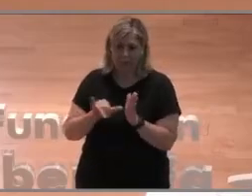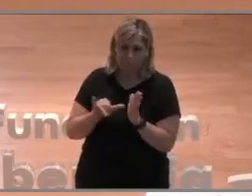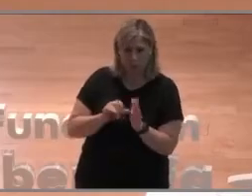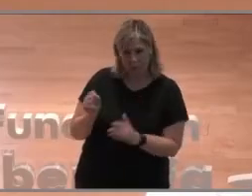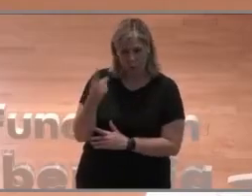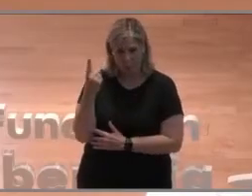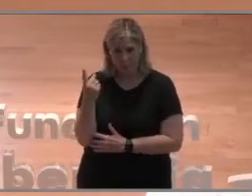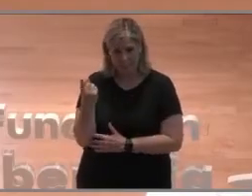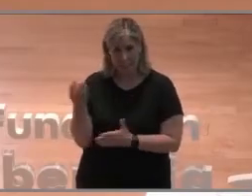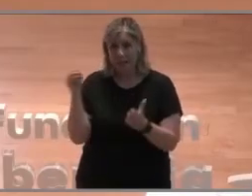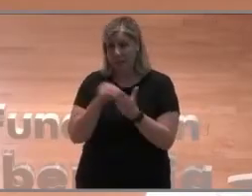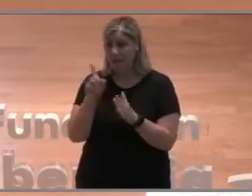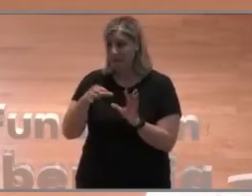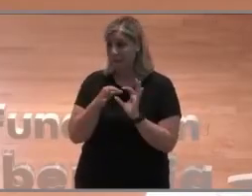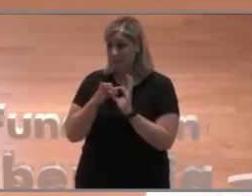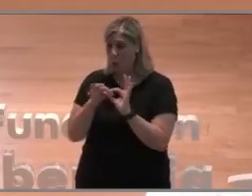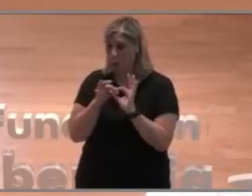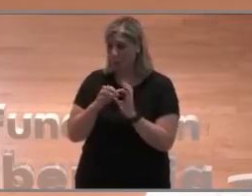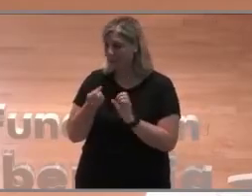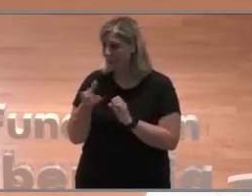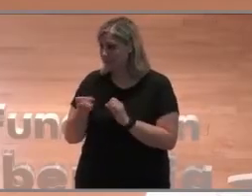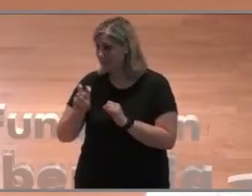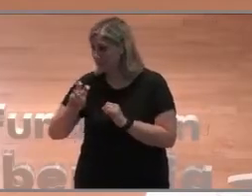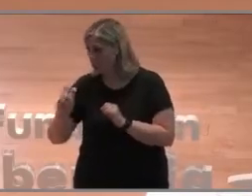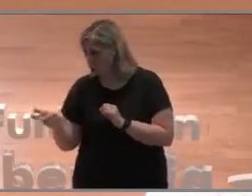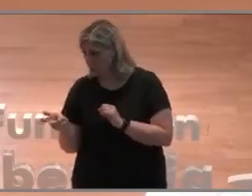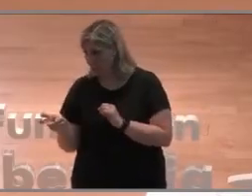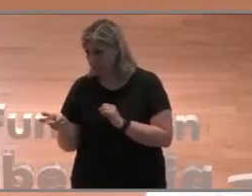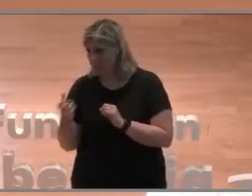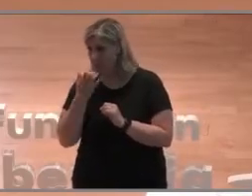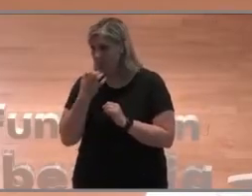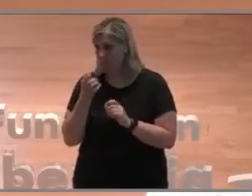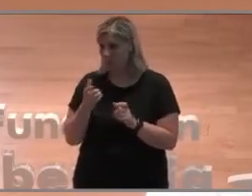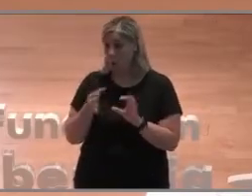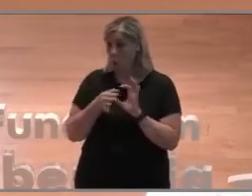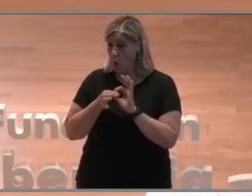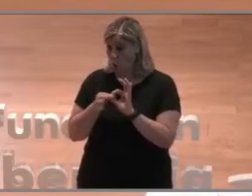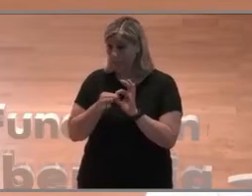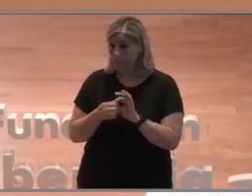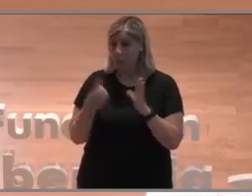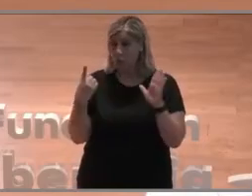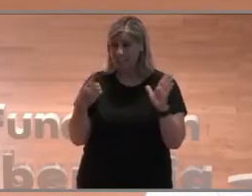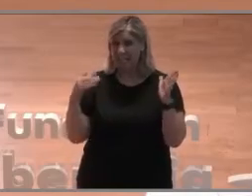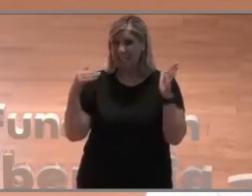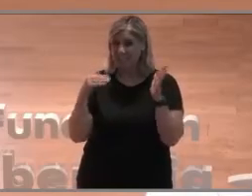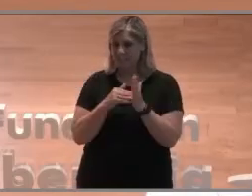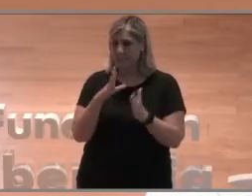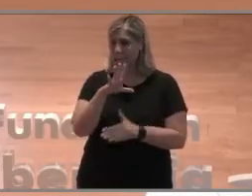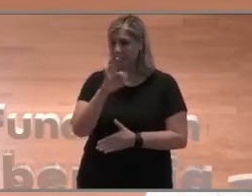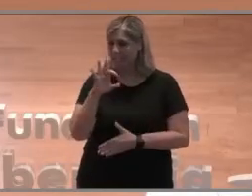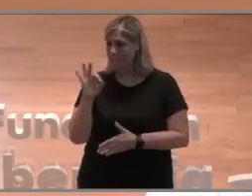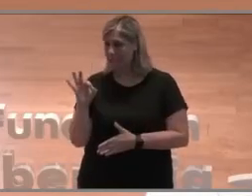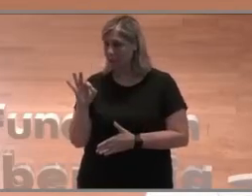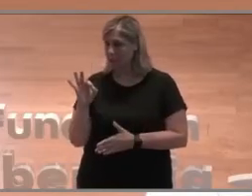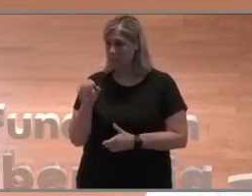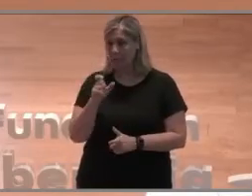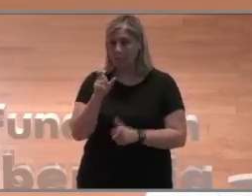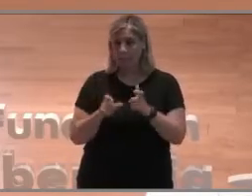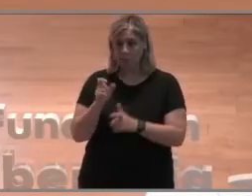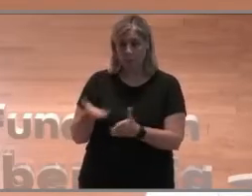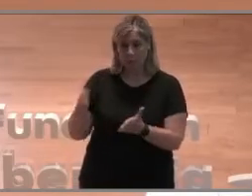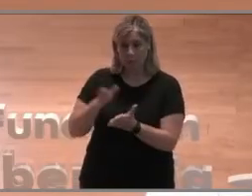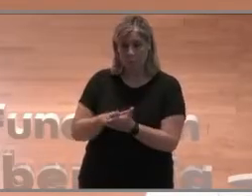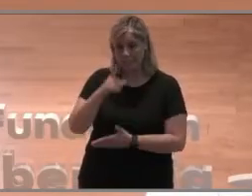es coherente con otras cifras. Es decir, es coherente con las 6.500 exceso de mortalidad